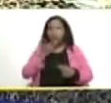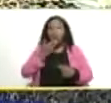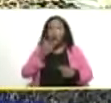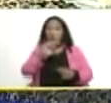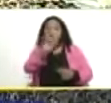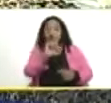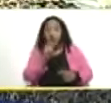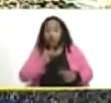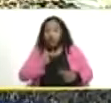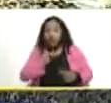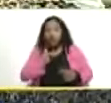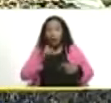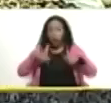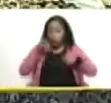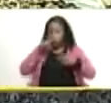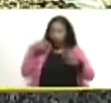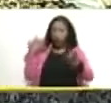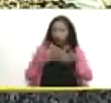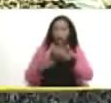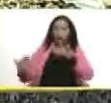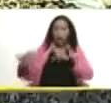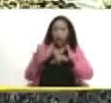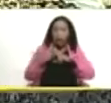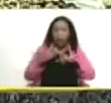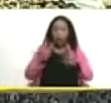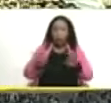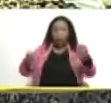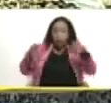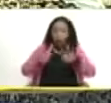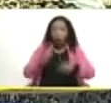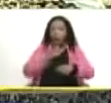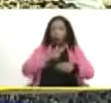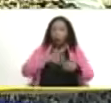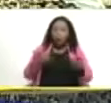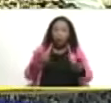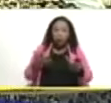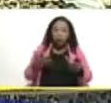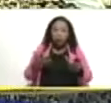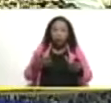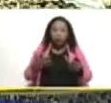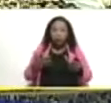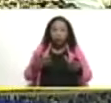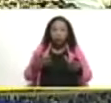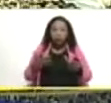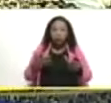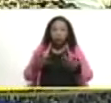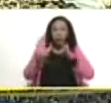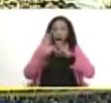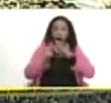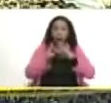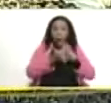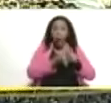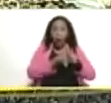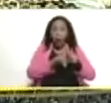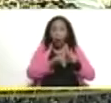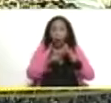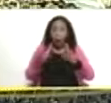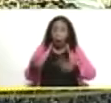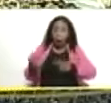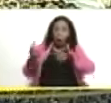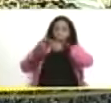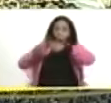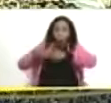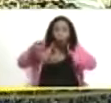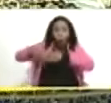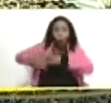estos años de asedio, de acoso, de bloqueo, de persecución, donde nos robaron las cuentas bancarias,